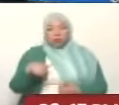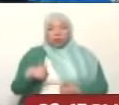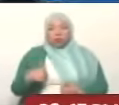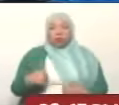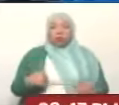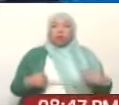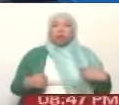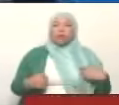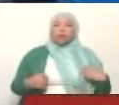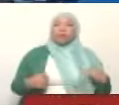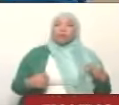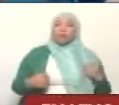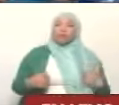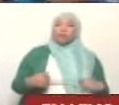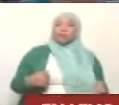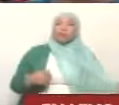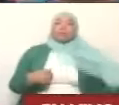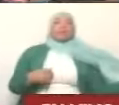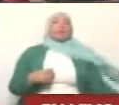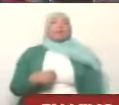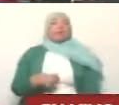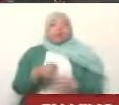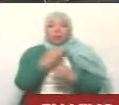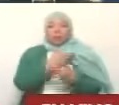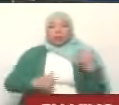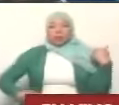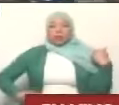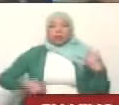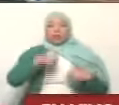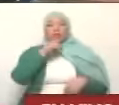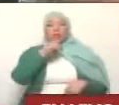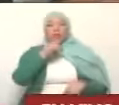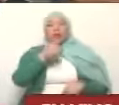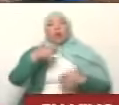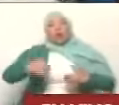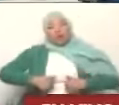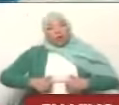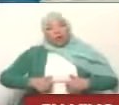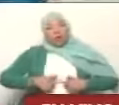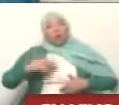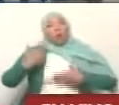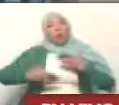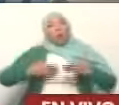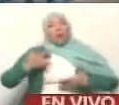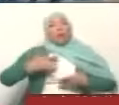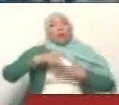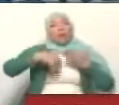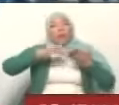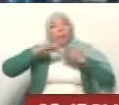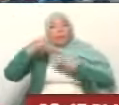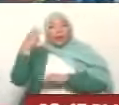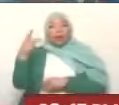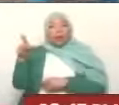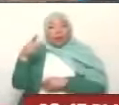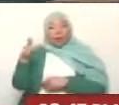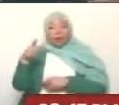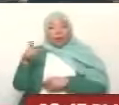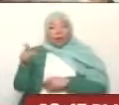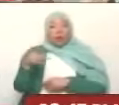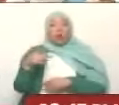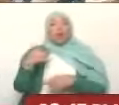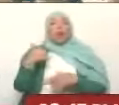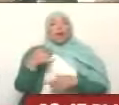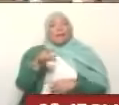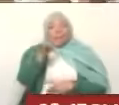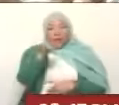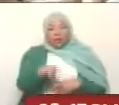Y queremos y vamos rumbo, presidente, a hacer un efecto dominó en nuestra parroquia. ¿Por qué digo esto,